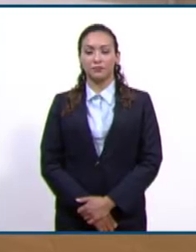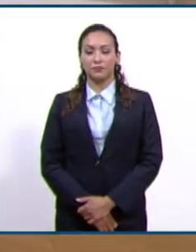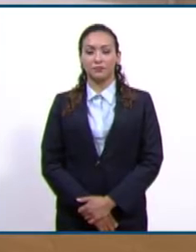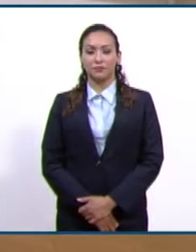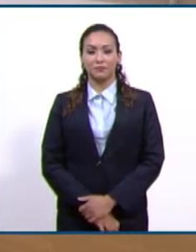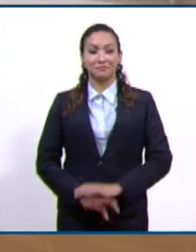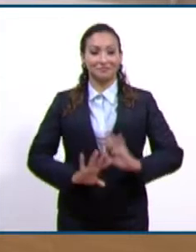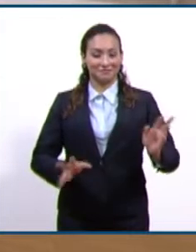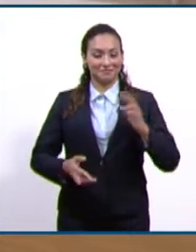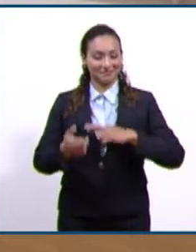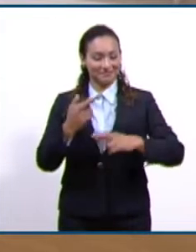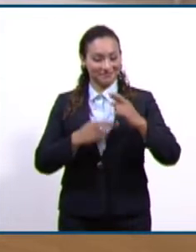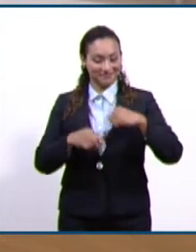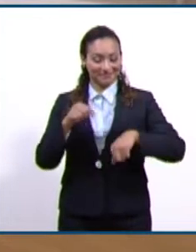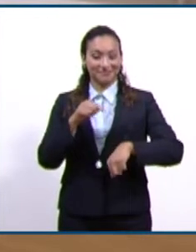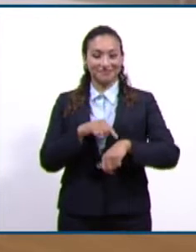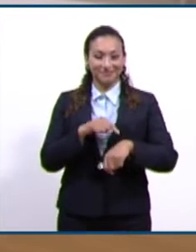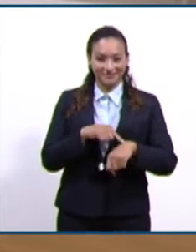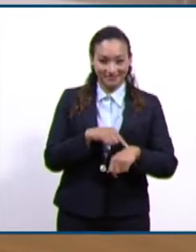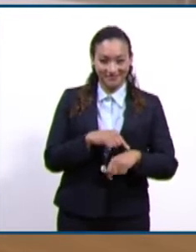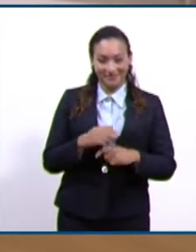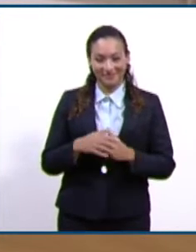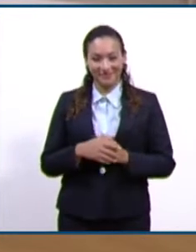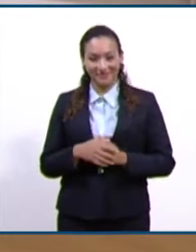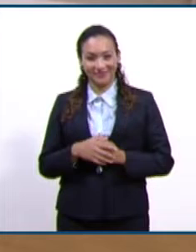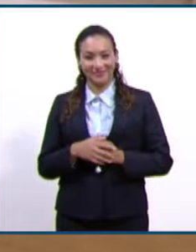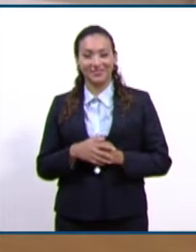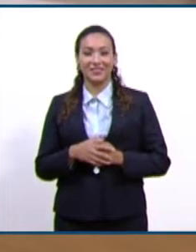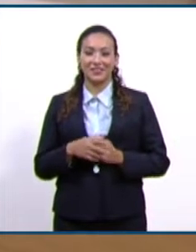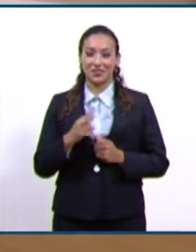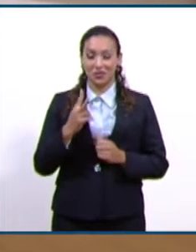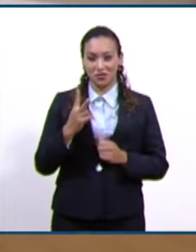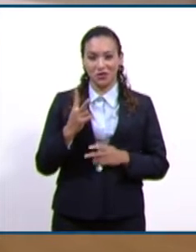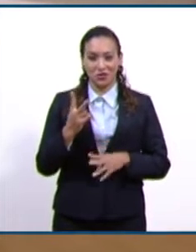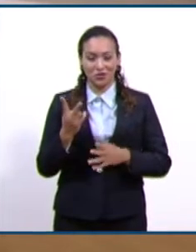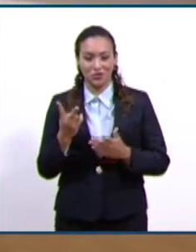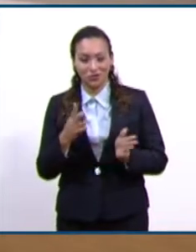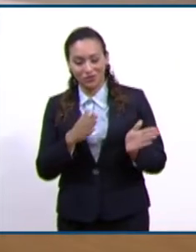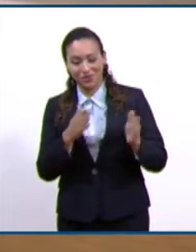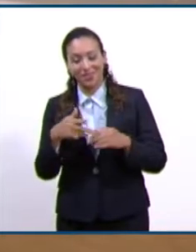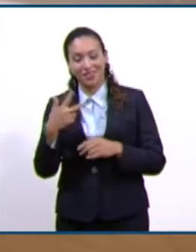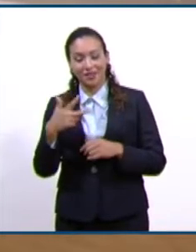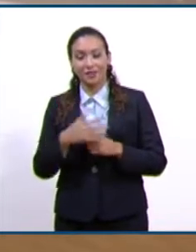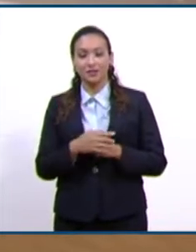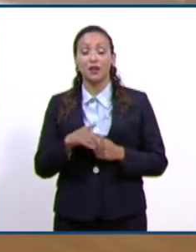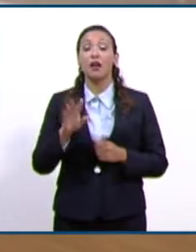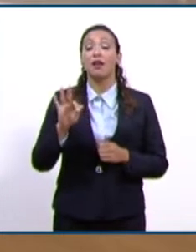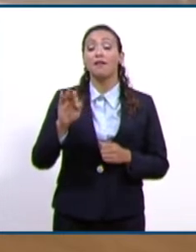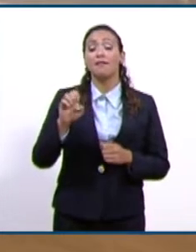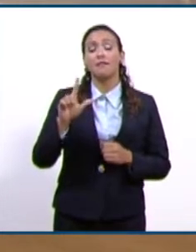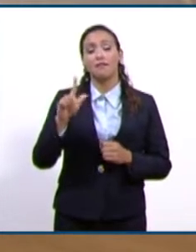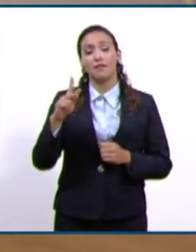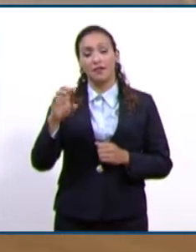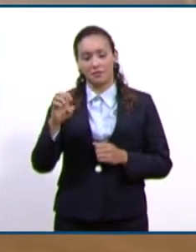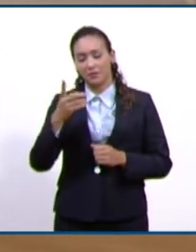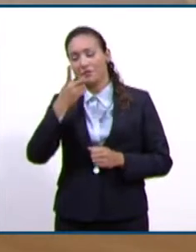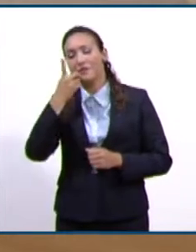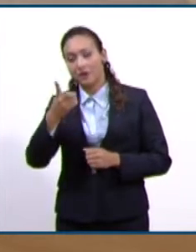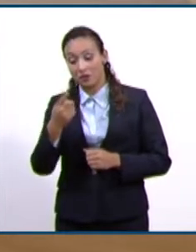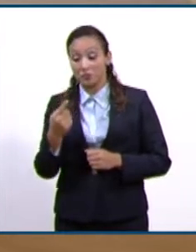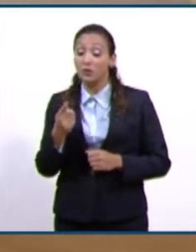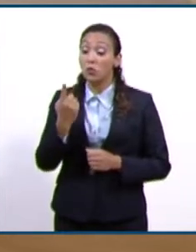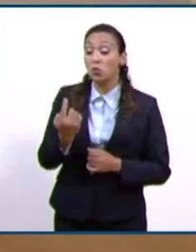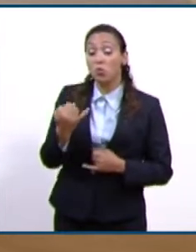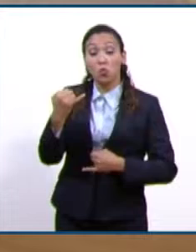Ya estamos de regreso, 13 minutos después de las 2 de la tarde. Vámonos con más. El magistrado Felipe de la Mata Pizaña aseguró que si un juez pierde